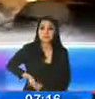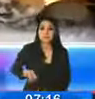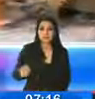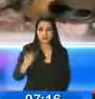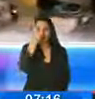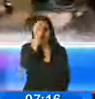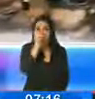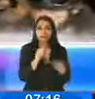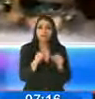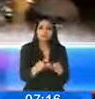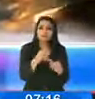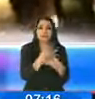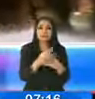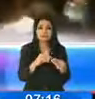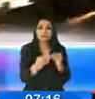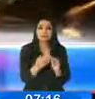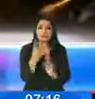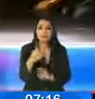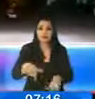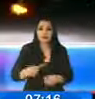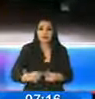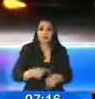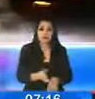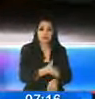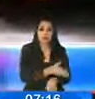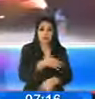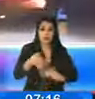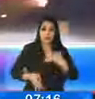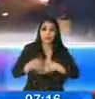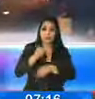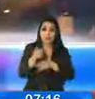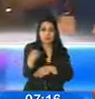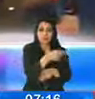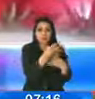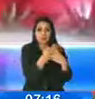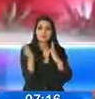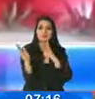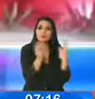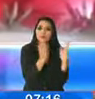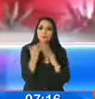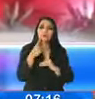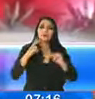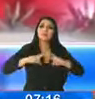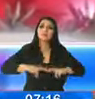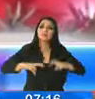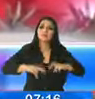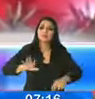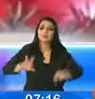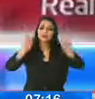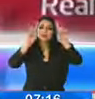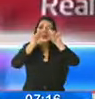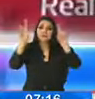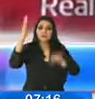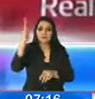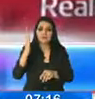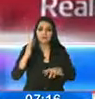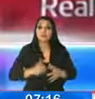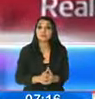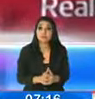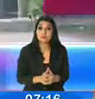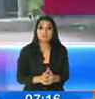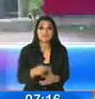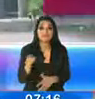en la cárcel 4 de Quito tras dictársele orden de prisión preventiva para las investigaciones en el caso Odebrecht, en el cual